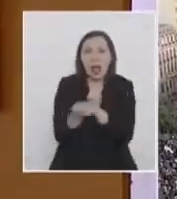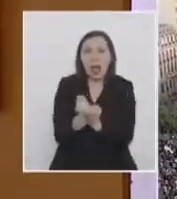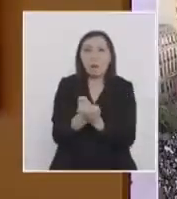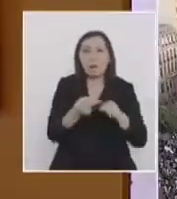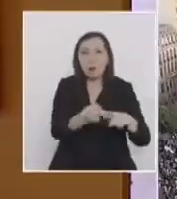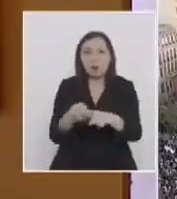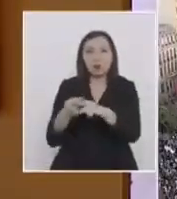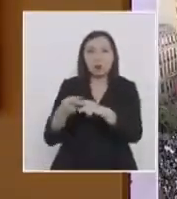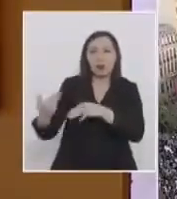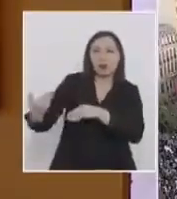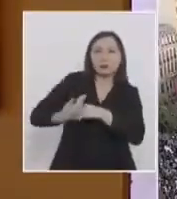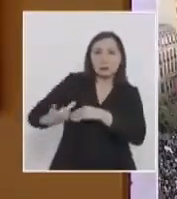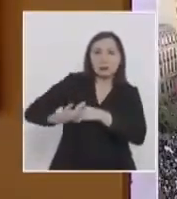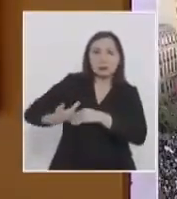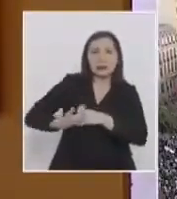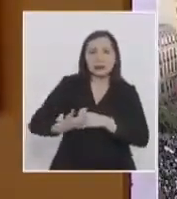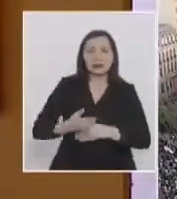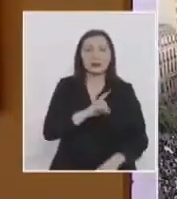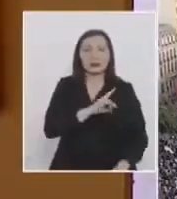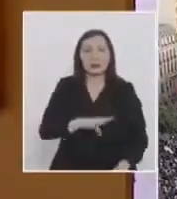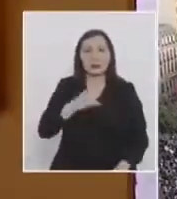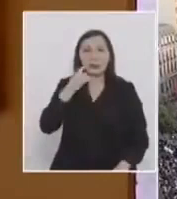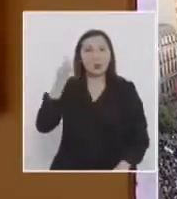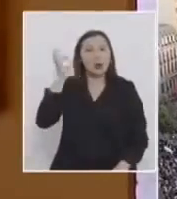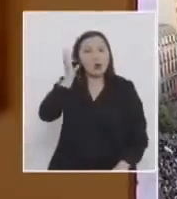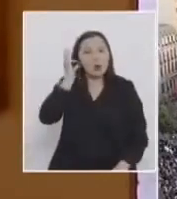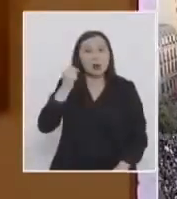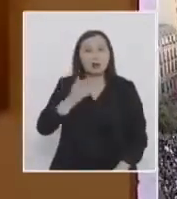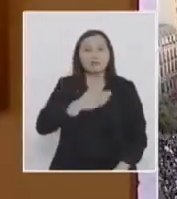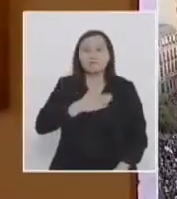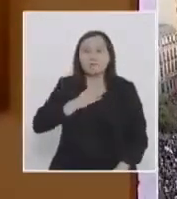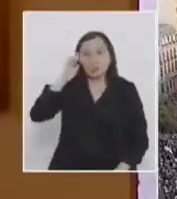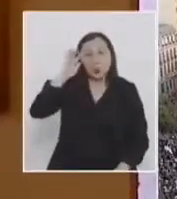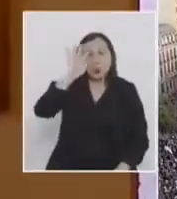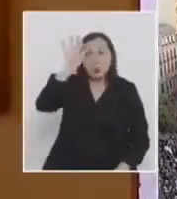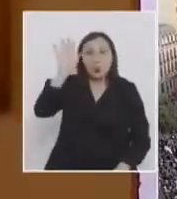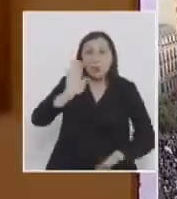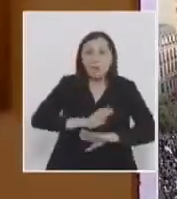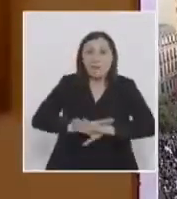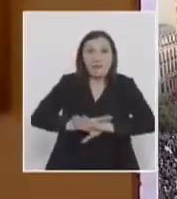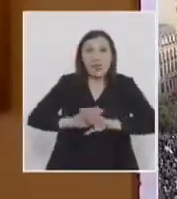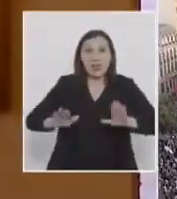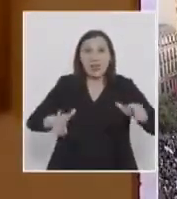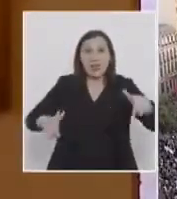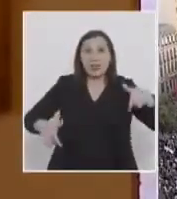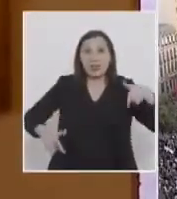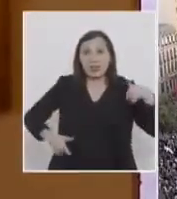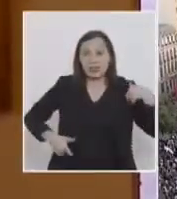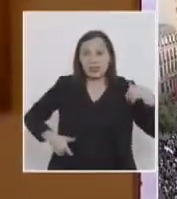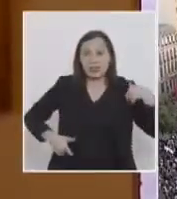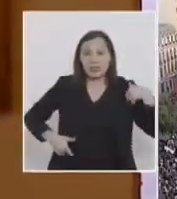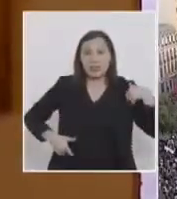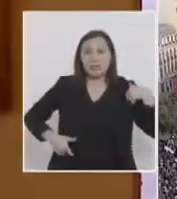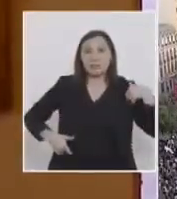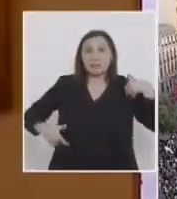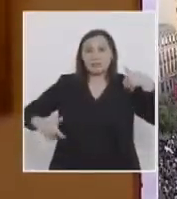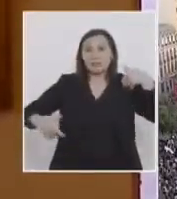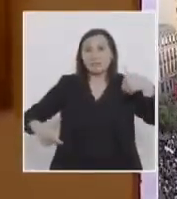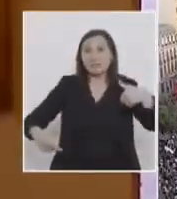demanda. Chilenas y chilenos, mi sueño es que cuando terminemos nuestro